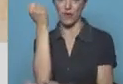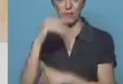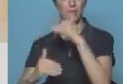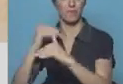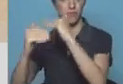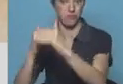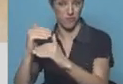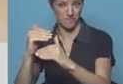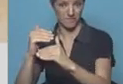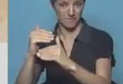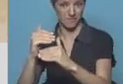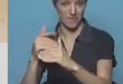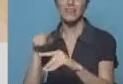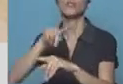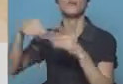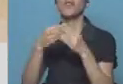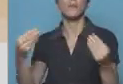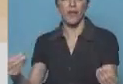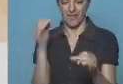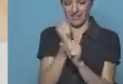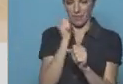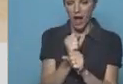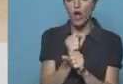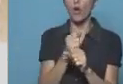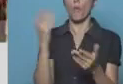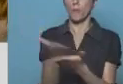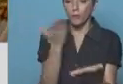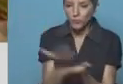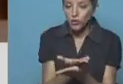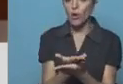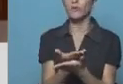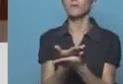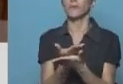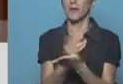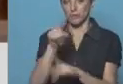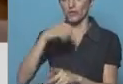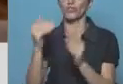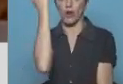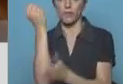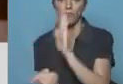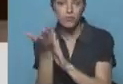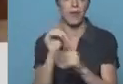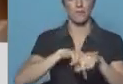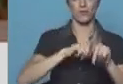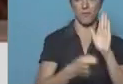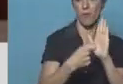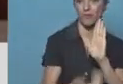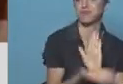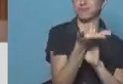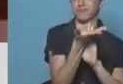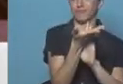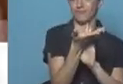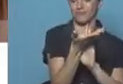económica, porque hay trabajo, porque hay generación de empleo, porque hay producción, con políticas de administración del comercio exterior, con